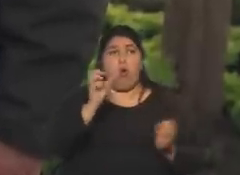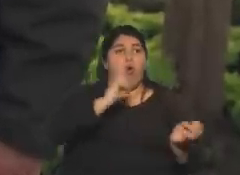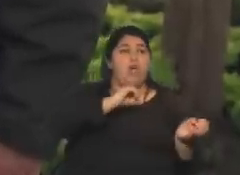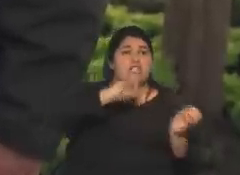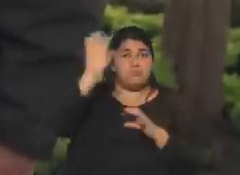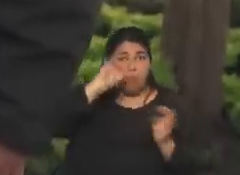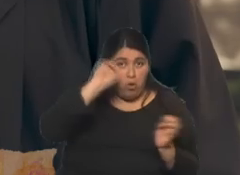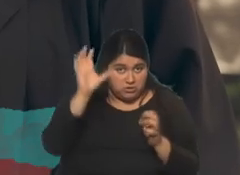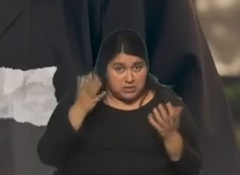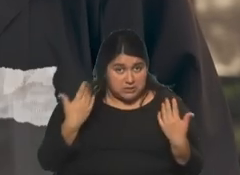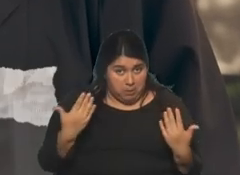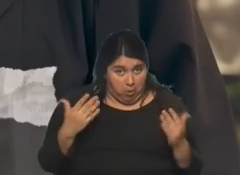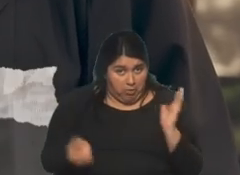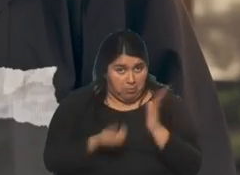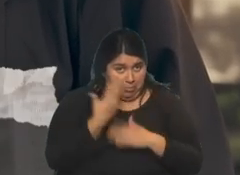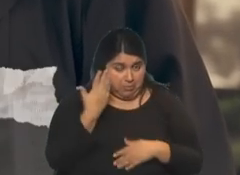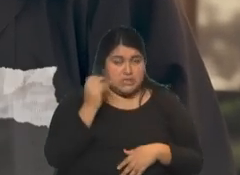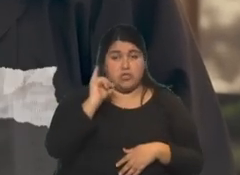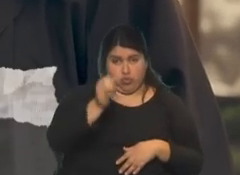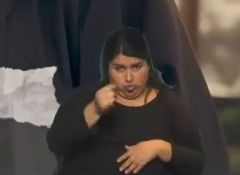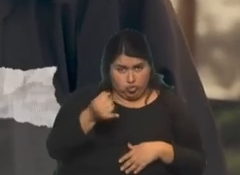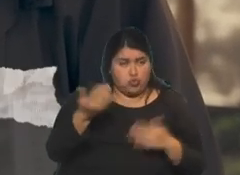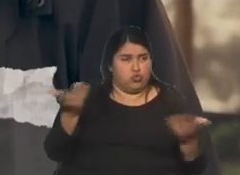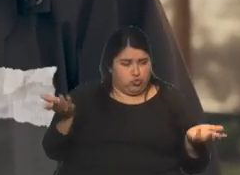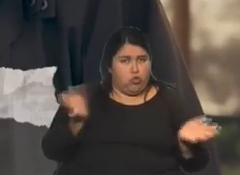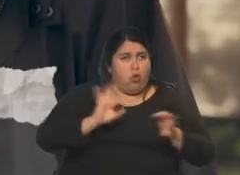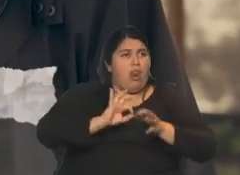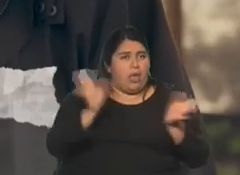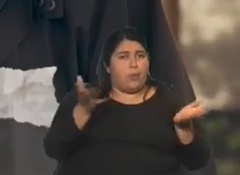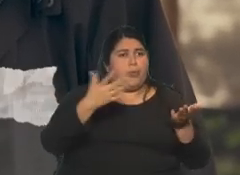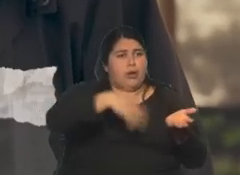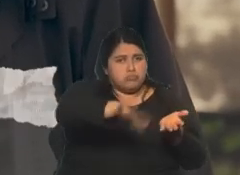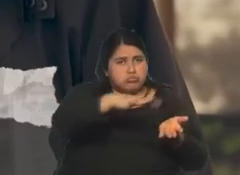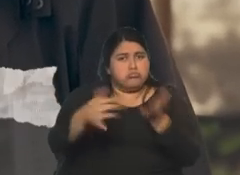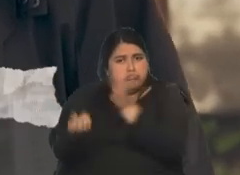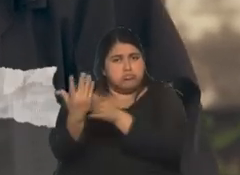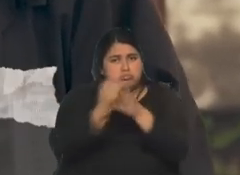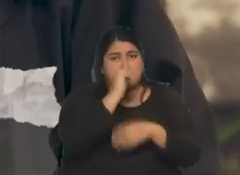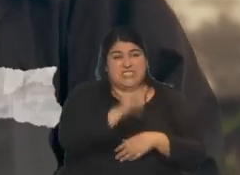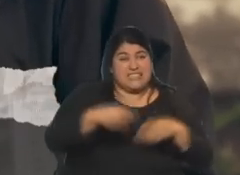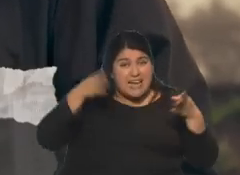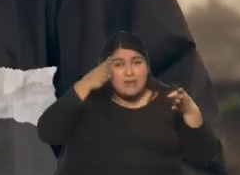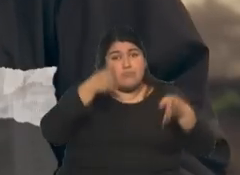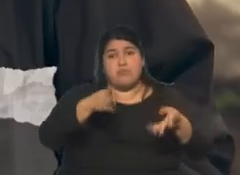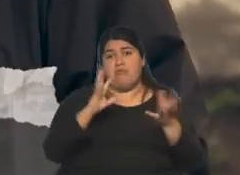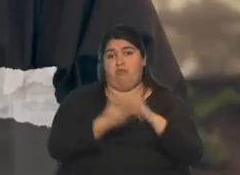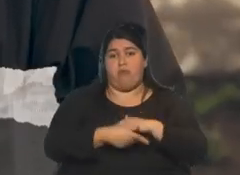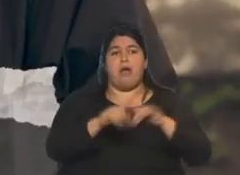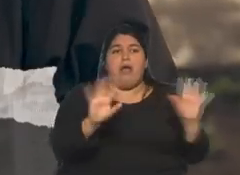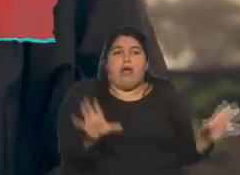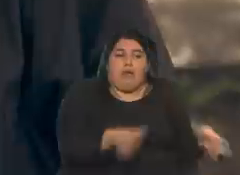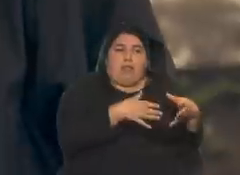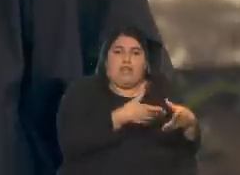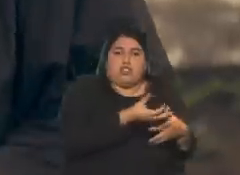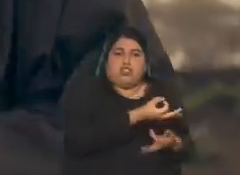es posible. Es posible y es deseable, y es a lo que tenemos que apuntar realmente, porque este modelo de monocultivo